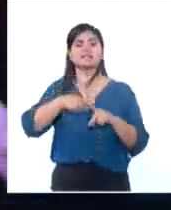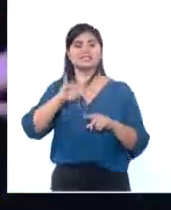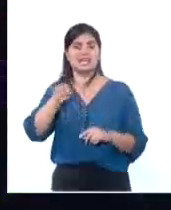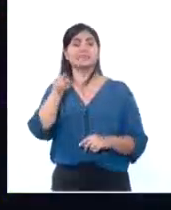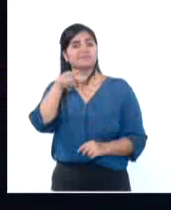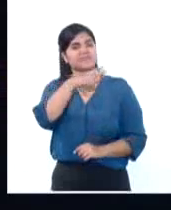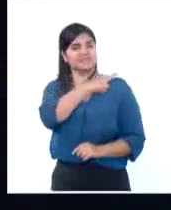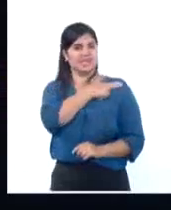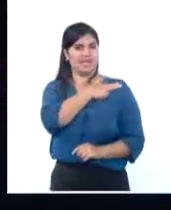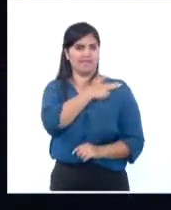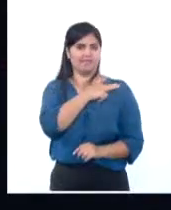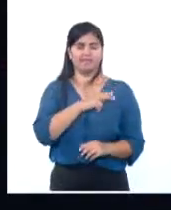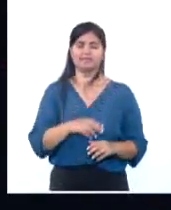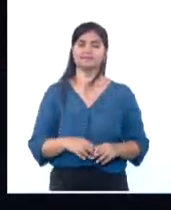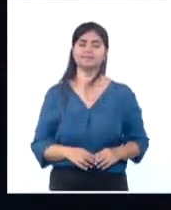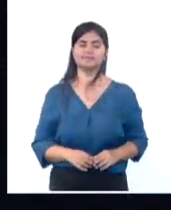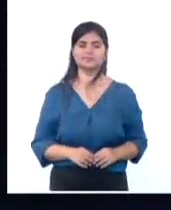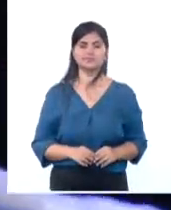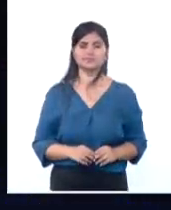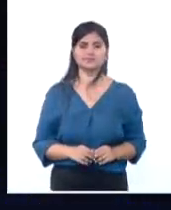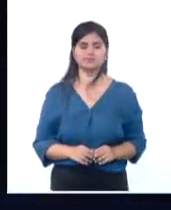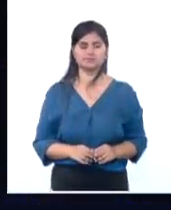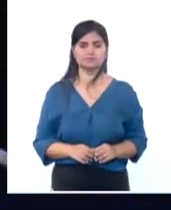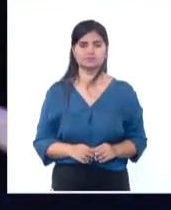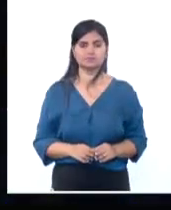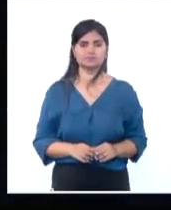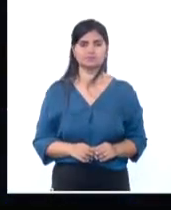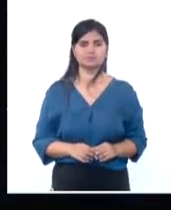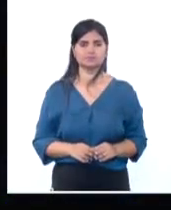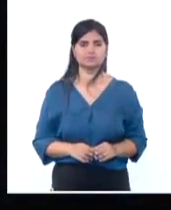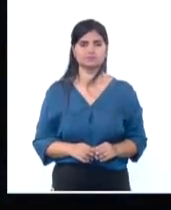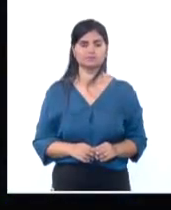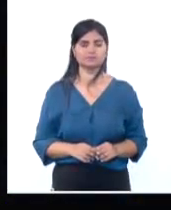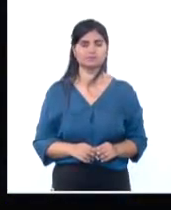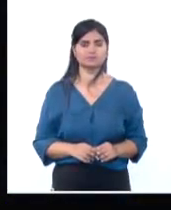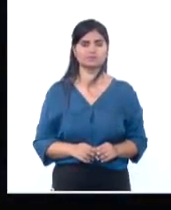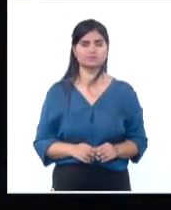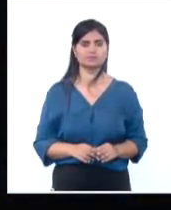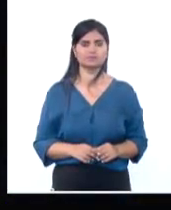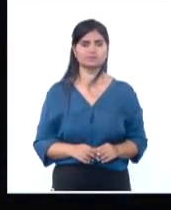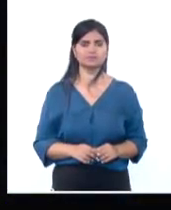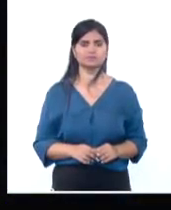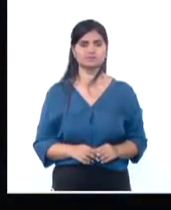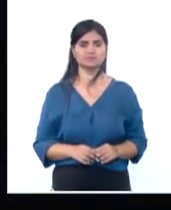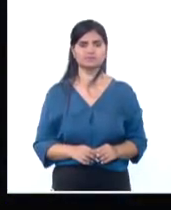de matices en una temporada que provoca a la danza.